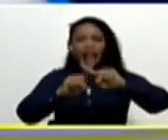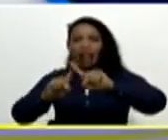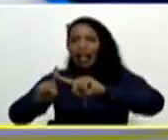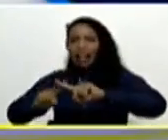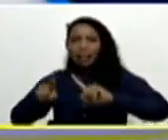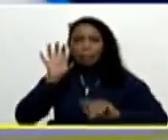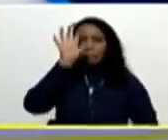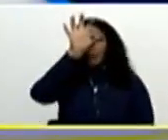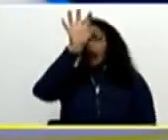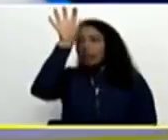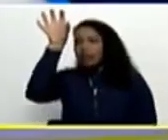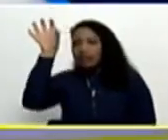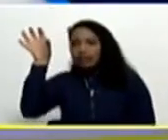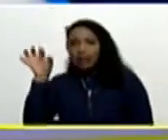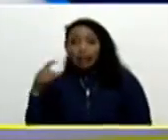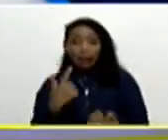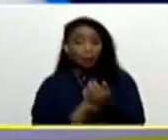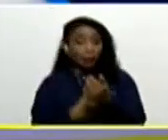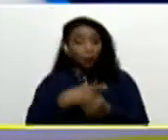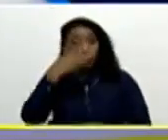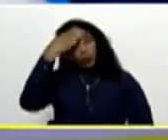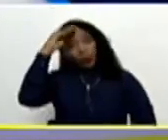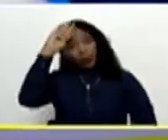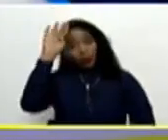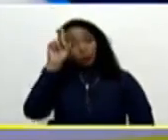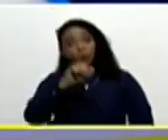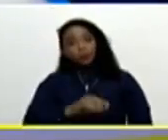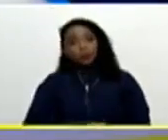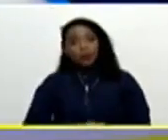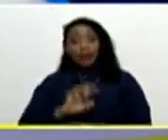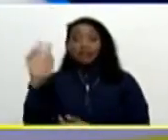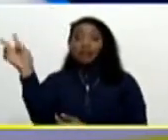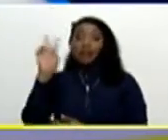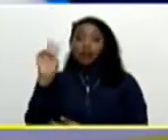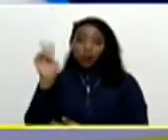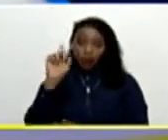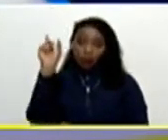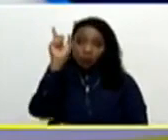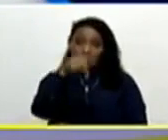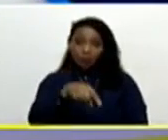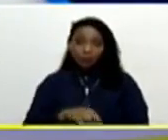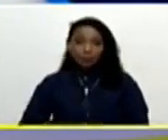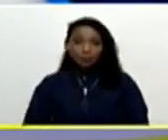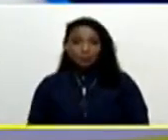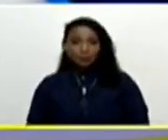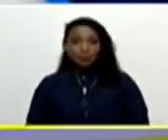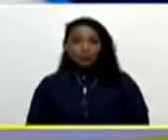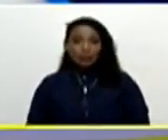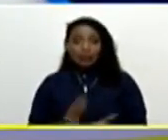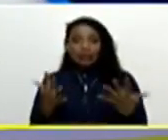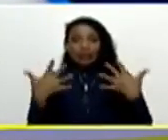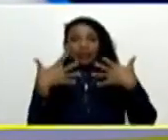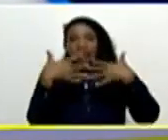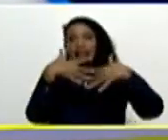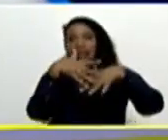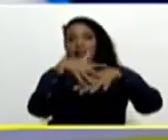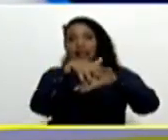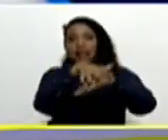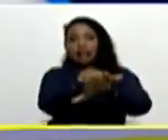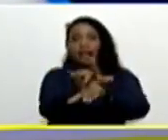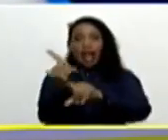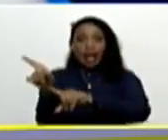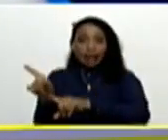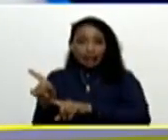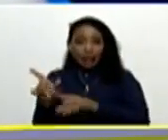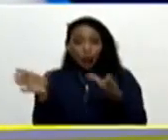naciones, y hermanos cubanos, lógicamente, venezolanos, se incorporaron a ese